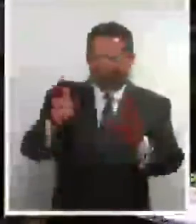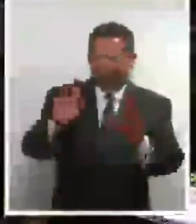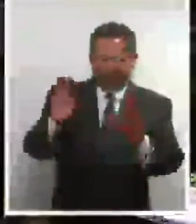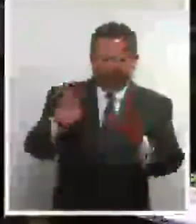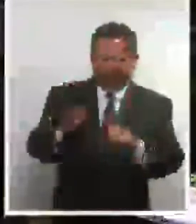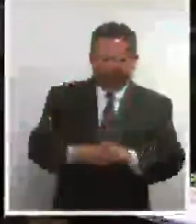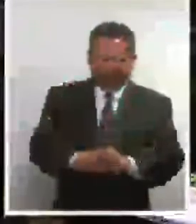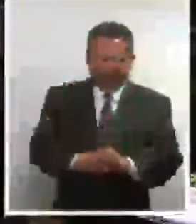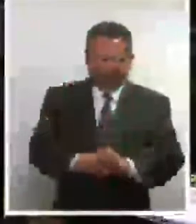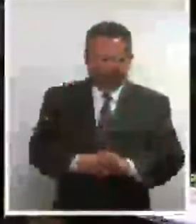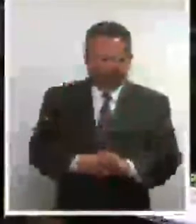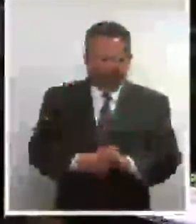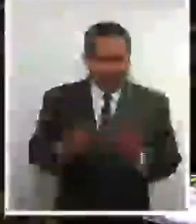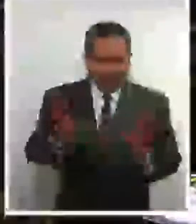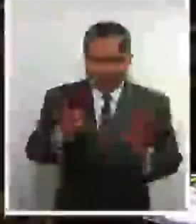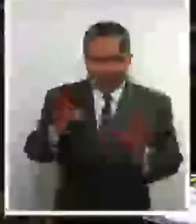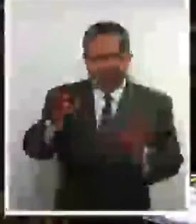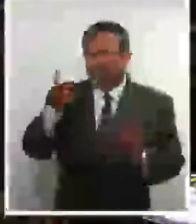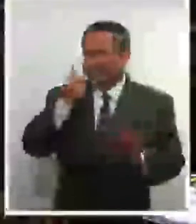No.